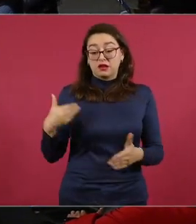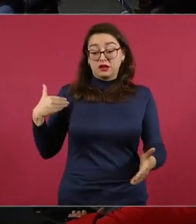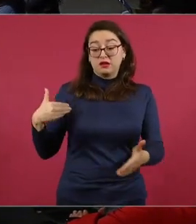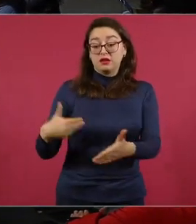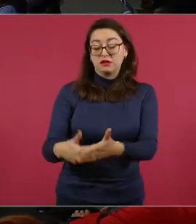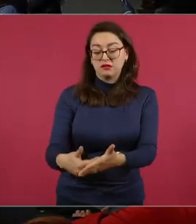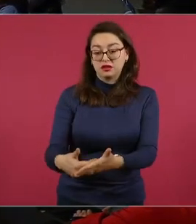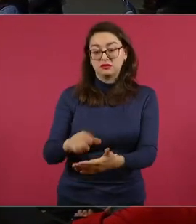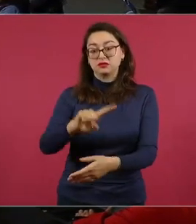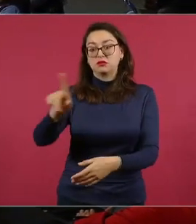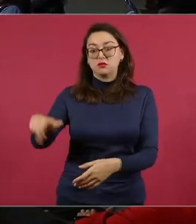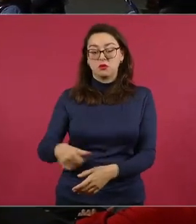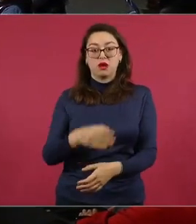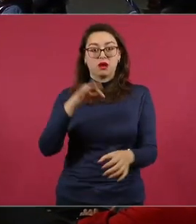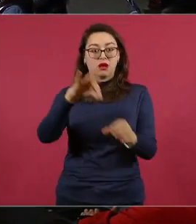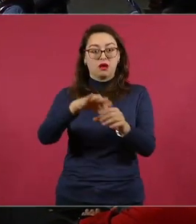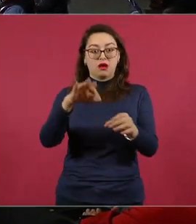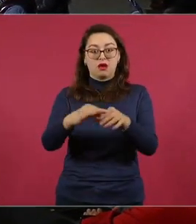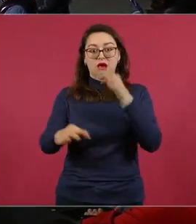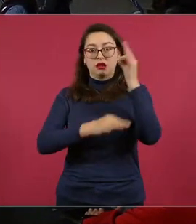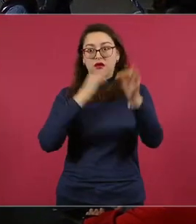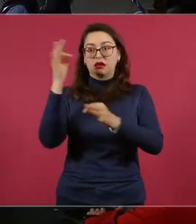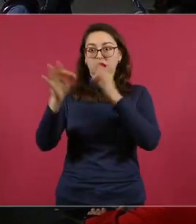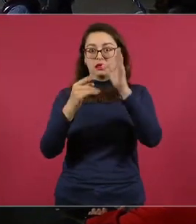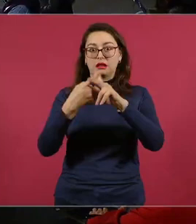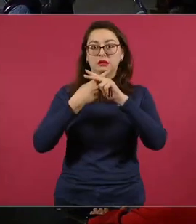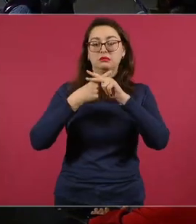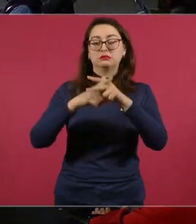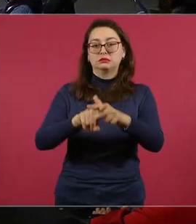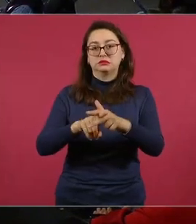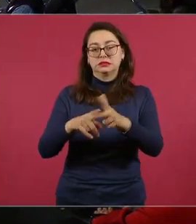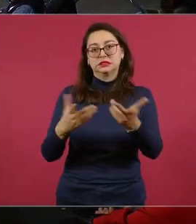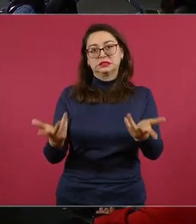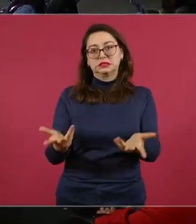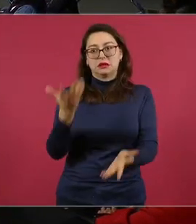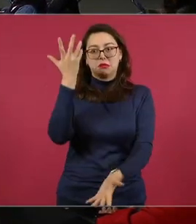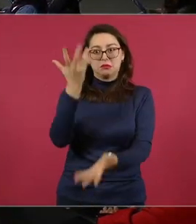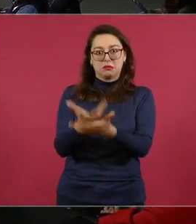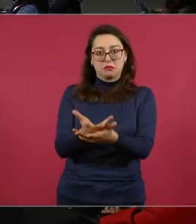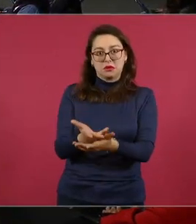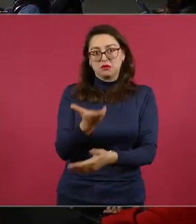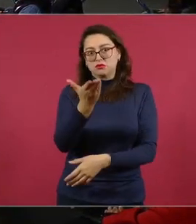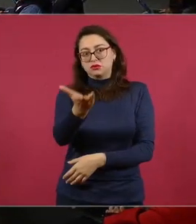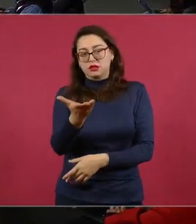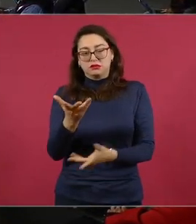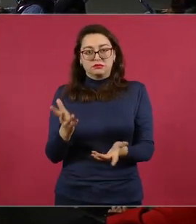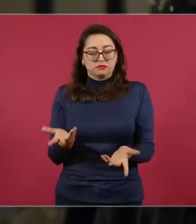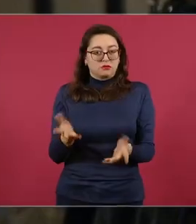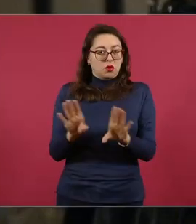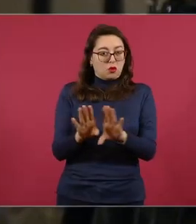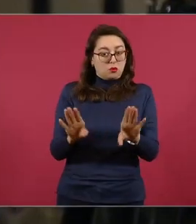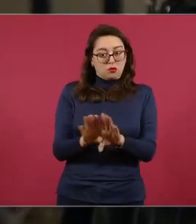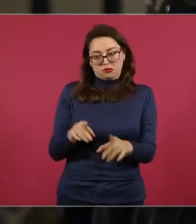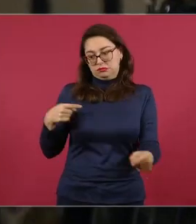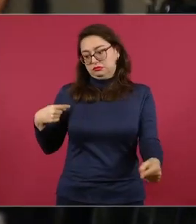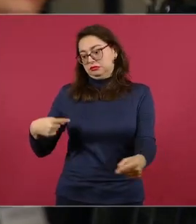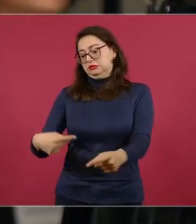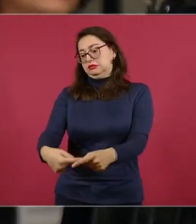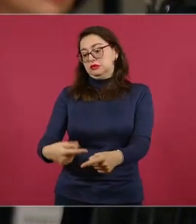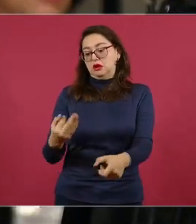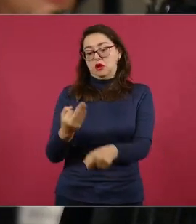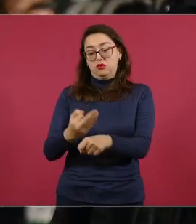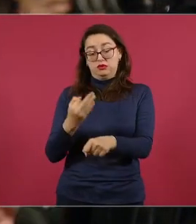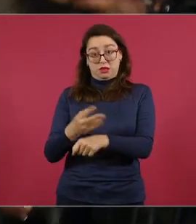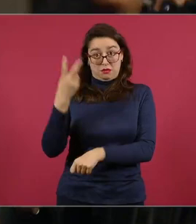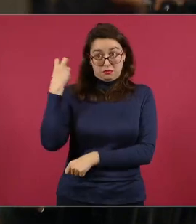decir su agenda de giras, todo lo que tiene planeado para este mes que ya está en puerta a partir de la próxima